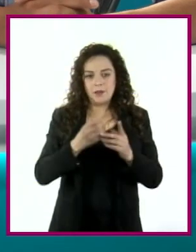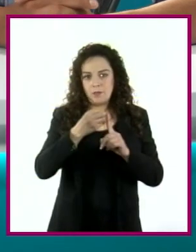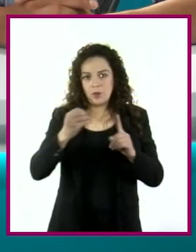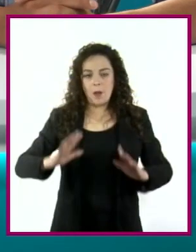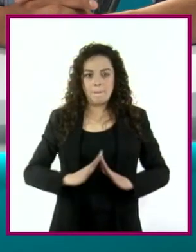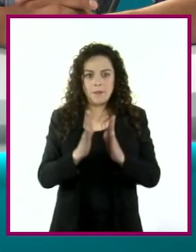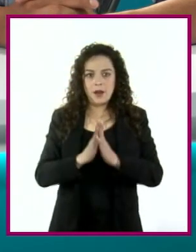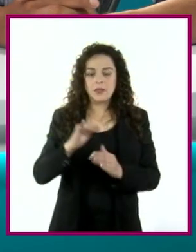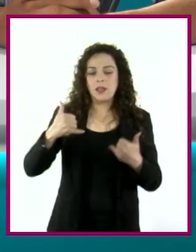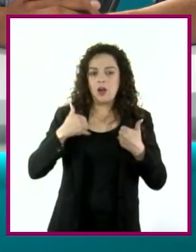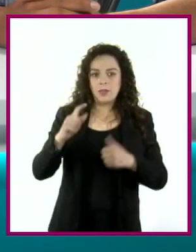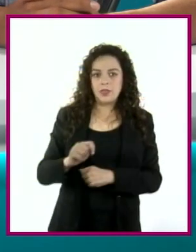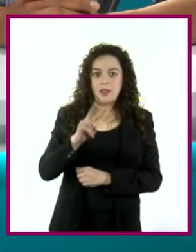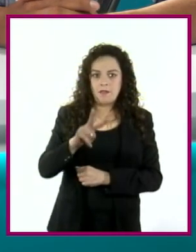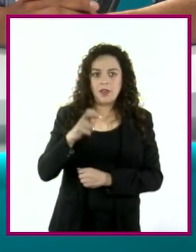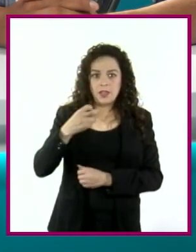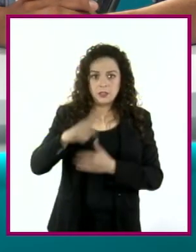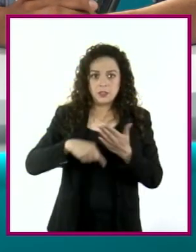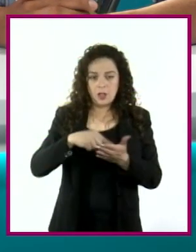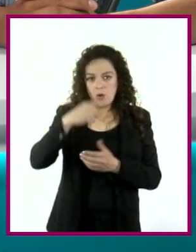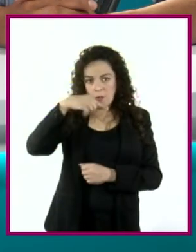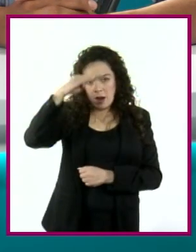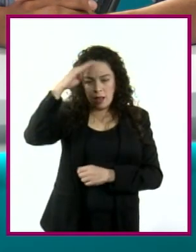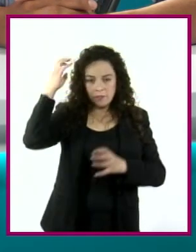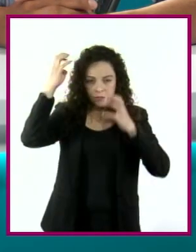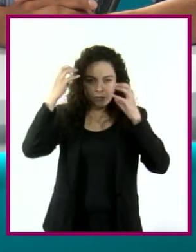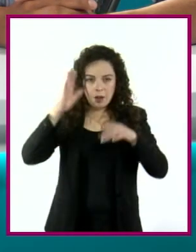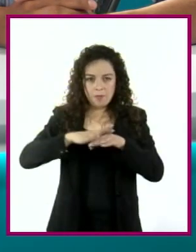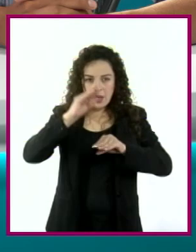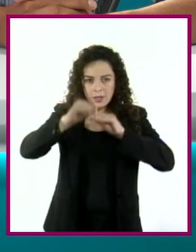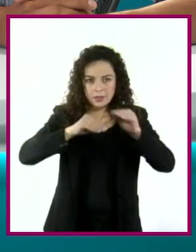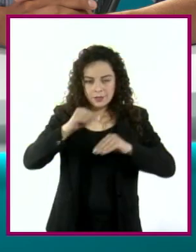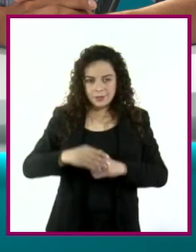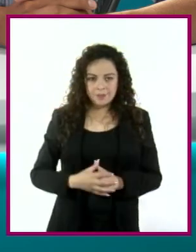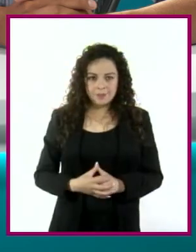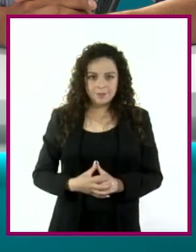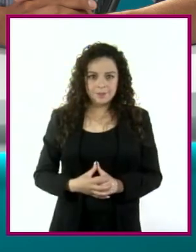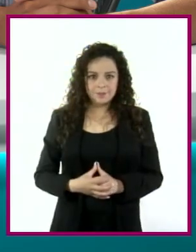con Jóvenes en TV, un espacio de reflexión y construcción de conocimiento.